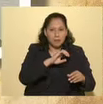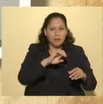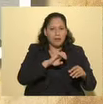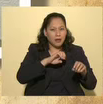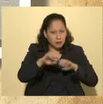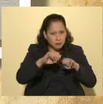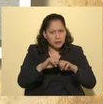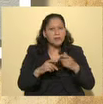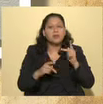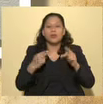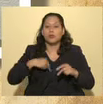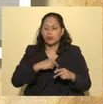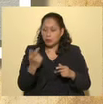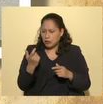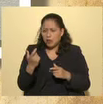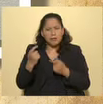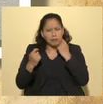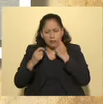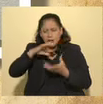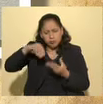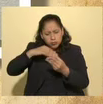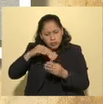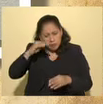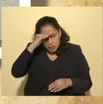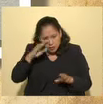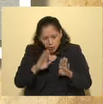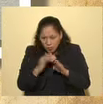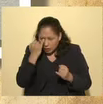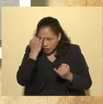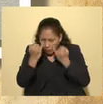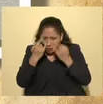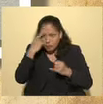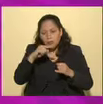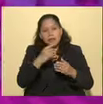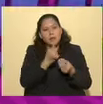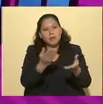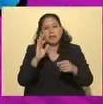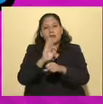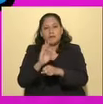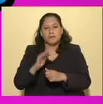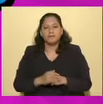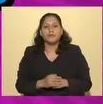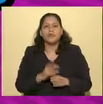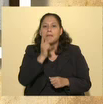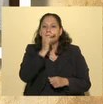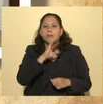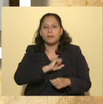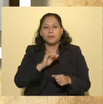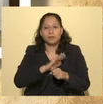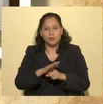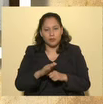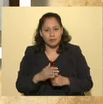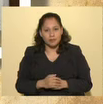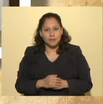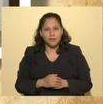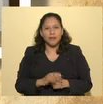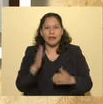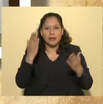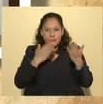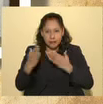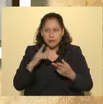ser eficientes con los recursos y tratar de pensar creativamente para sacarle pues mucho más provecho a los mismos. ¿Tu palabra favorita?